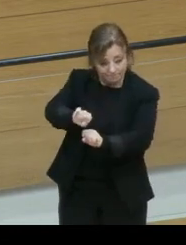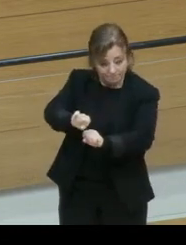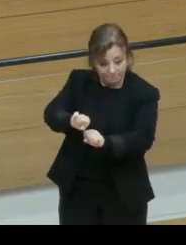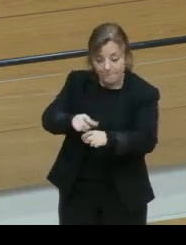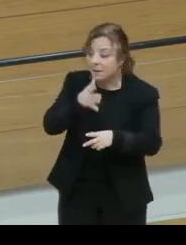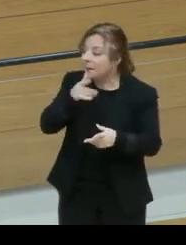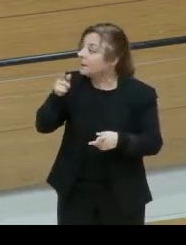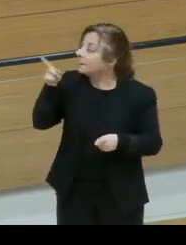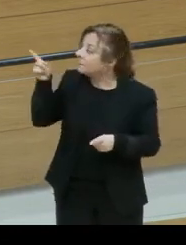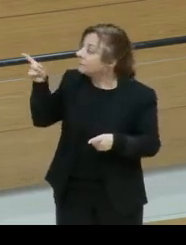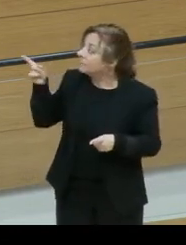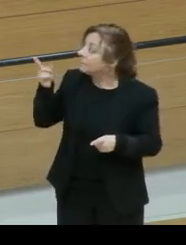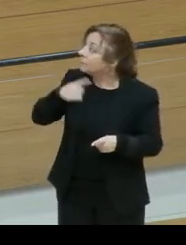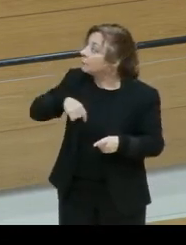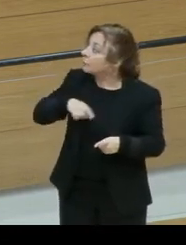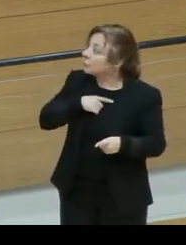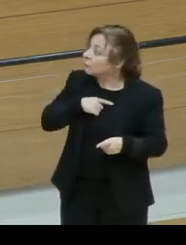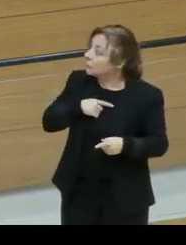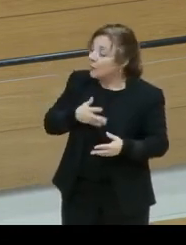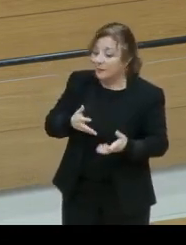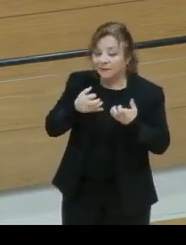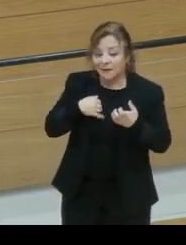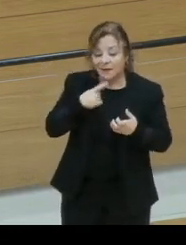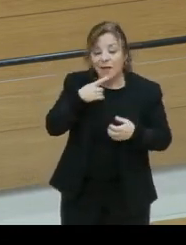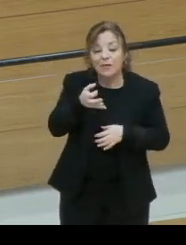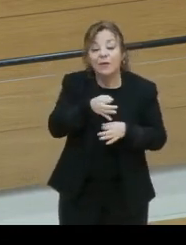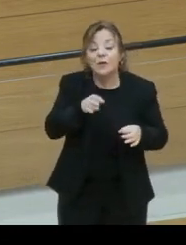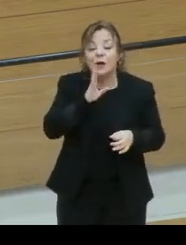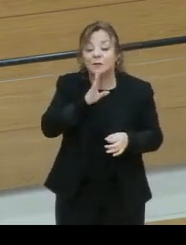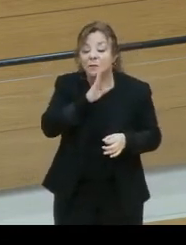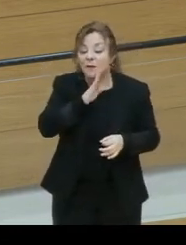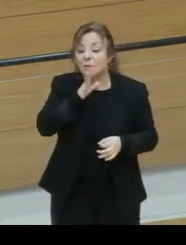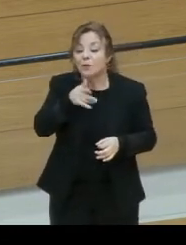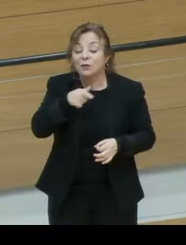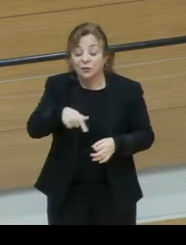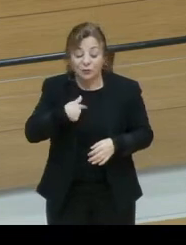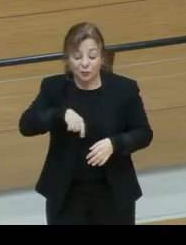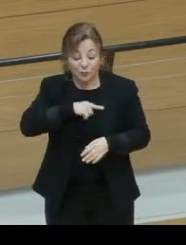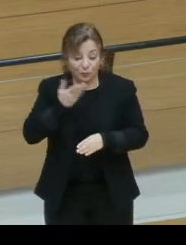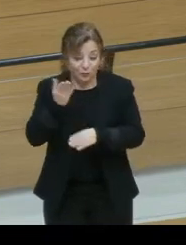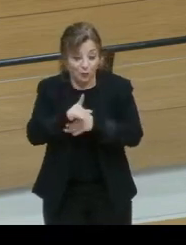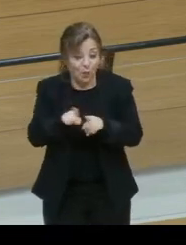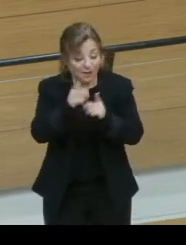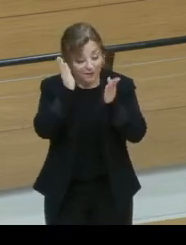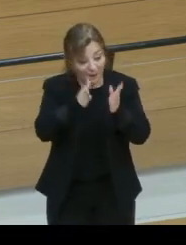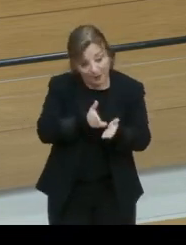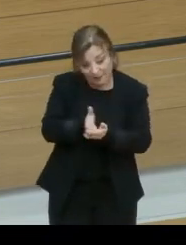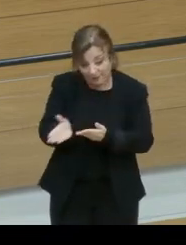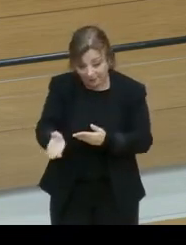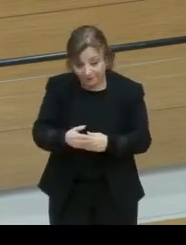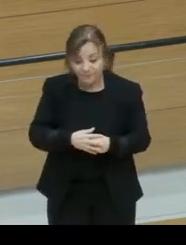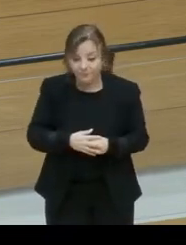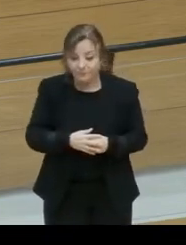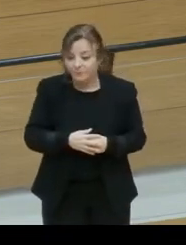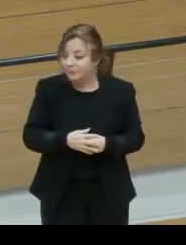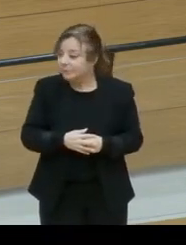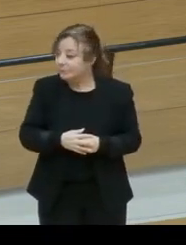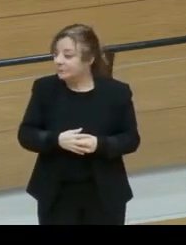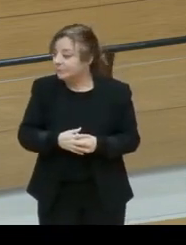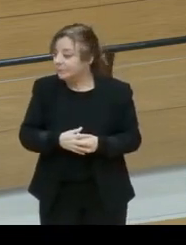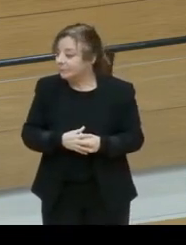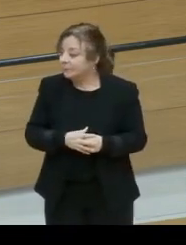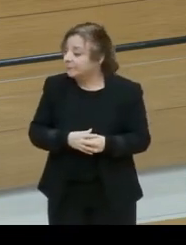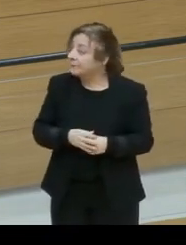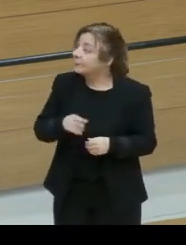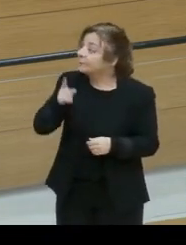Y aquí tenemos nosotros las ventajas que presentan las células madre y por eso las presentamos como una terapia alternativa.